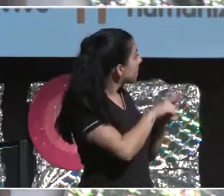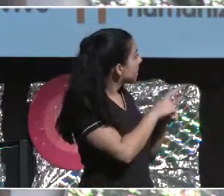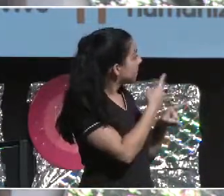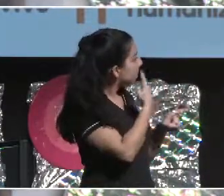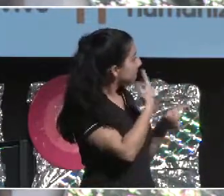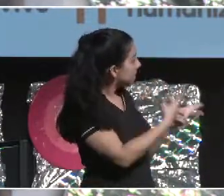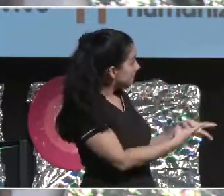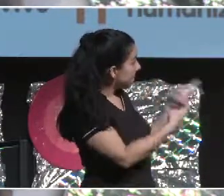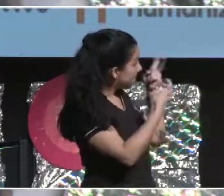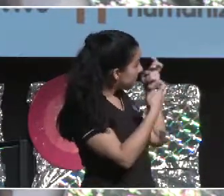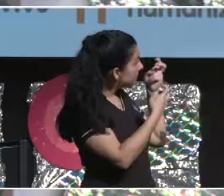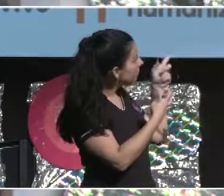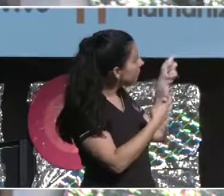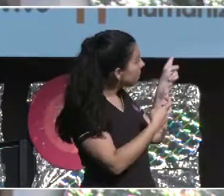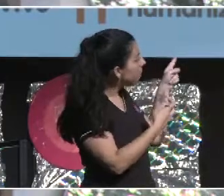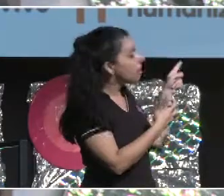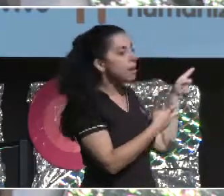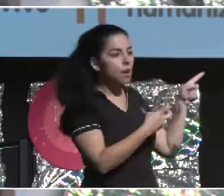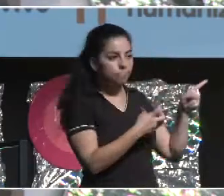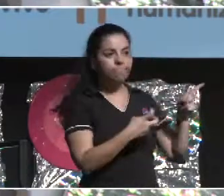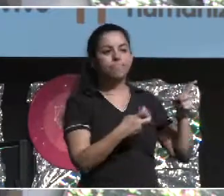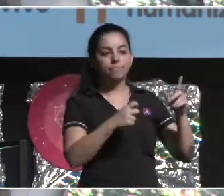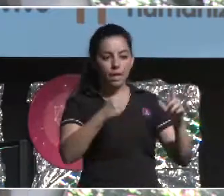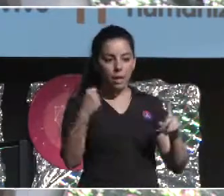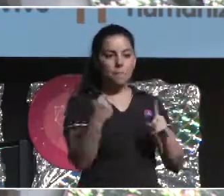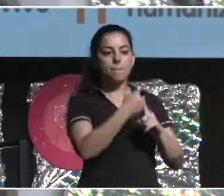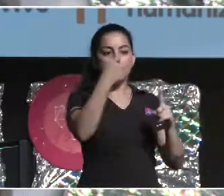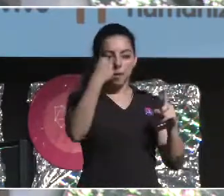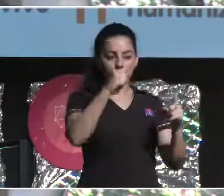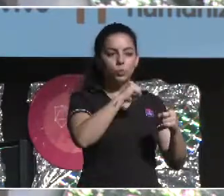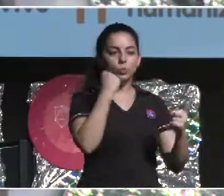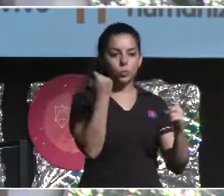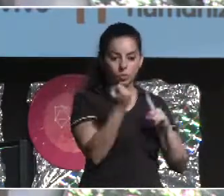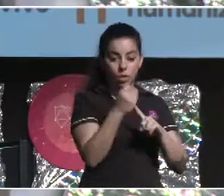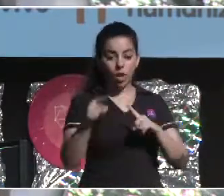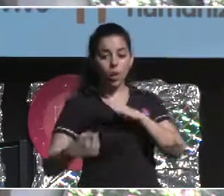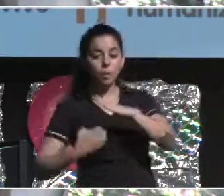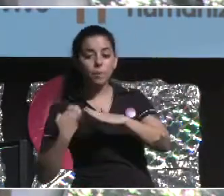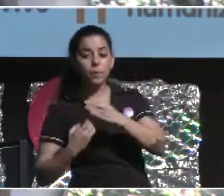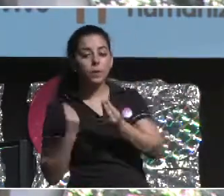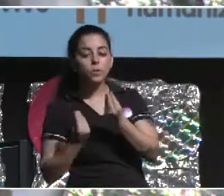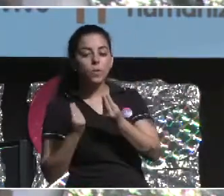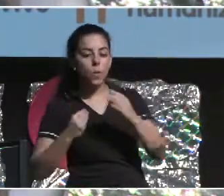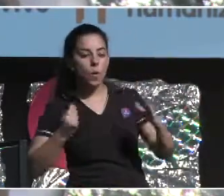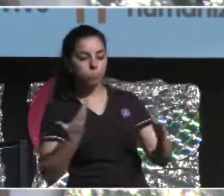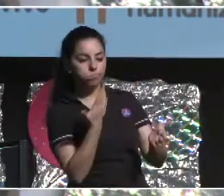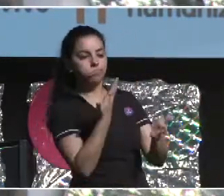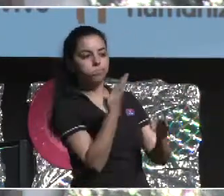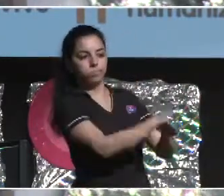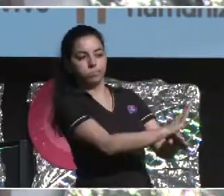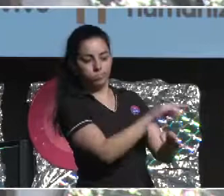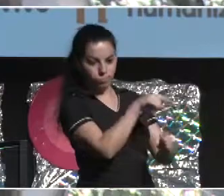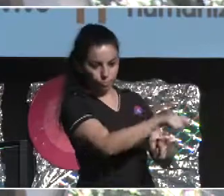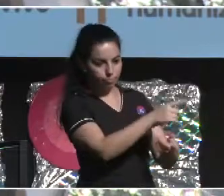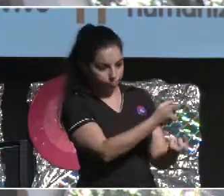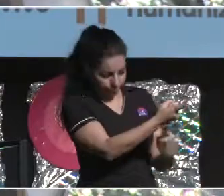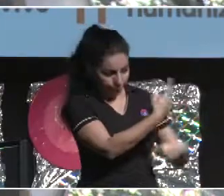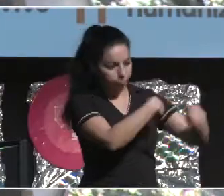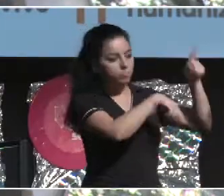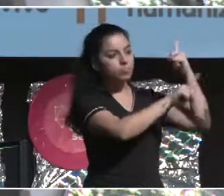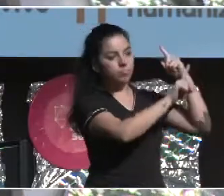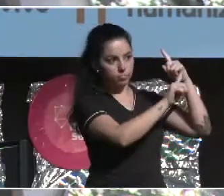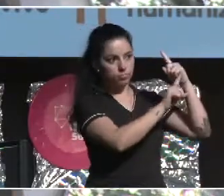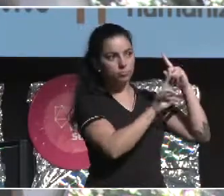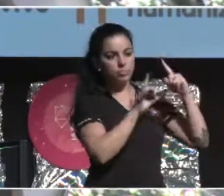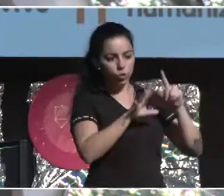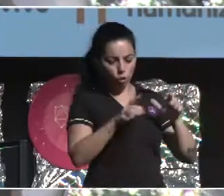diversificar un poco esos impactos sociales y esos aportes que las empresas pueden dar, no únicamente en su entorno